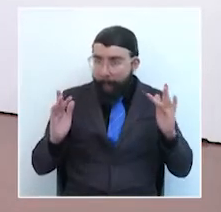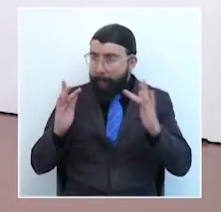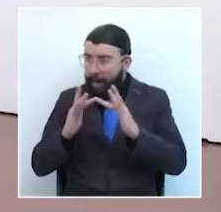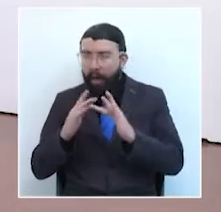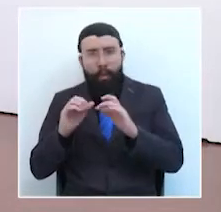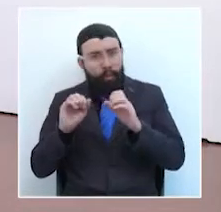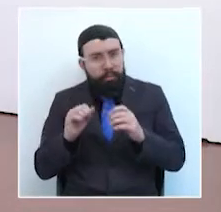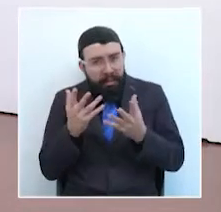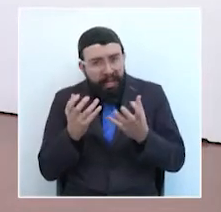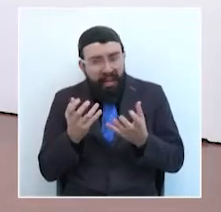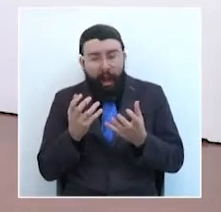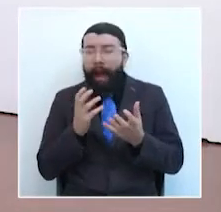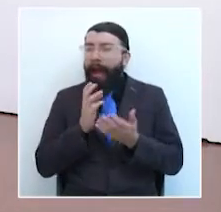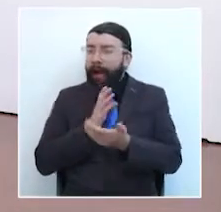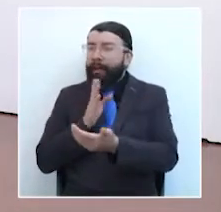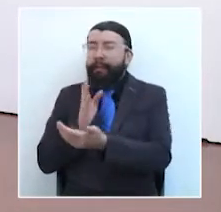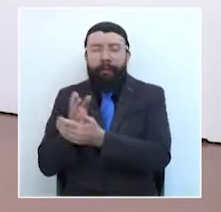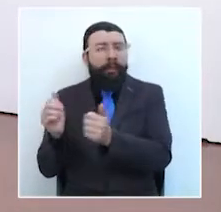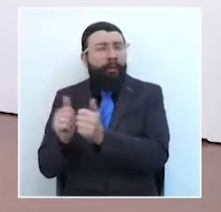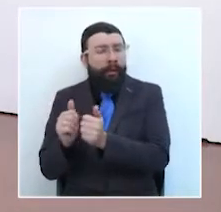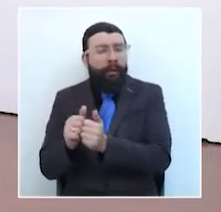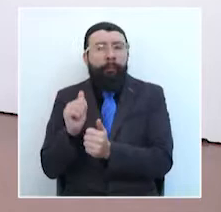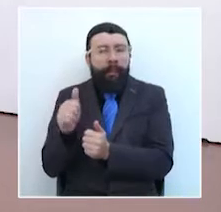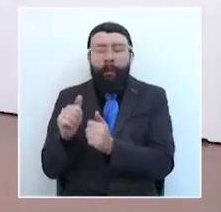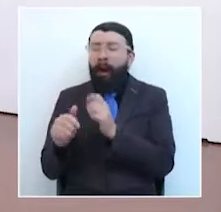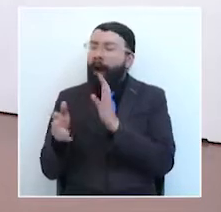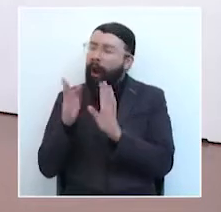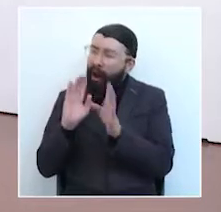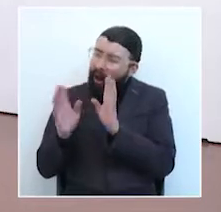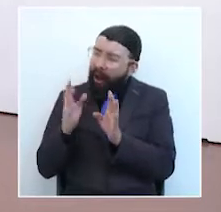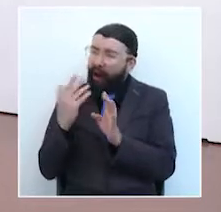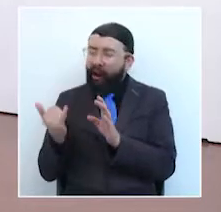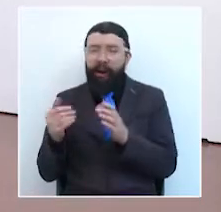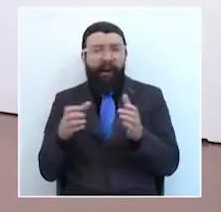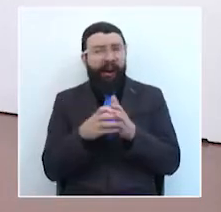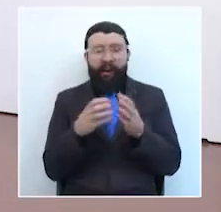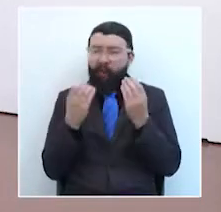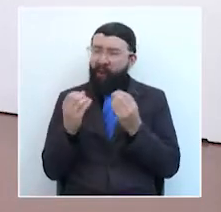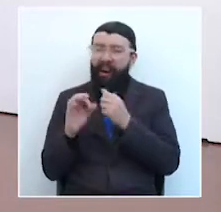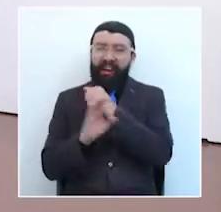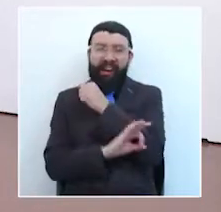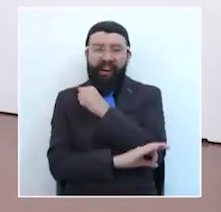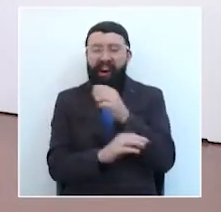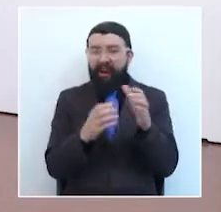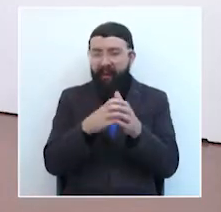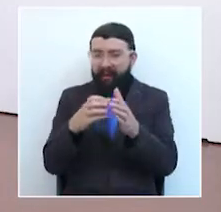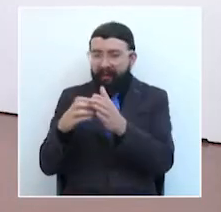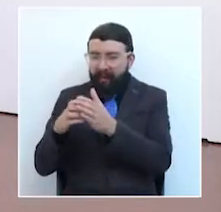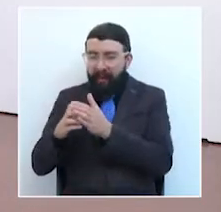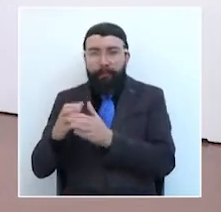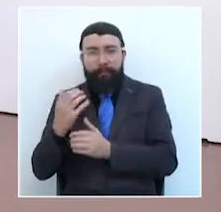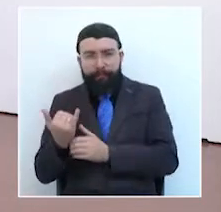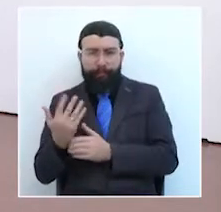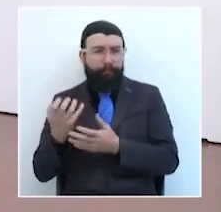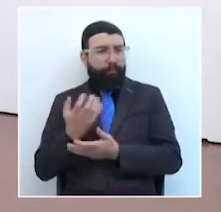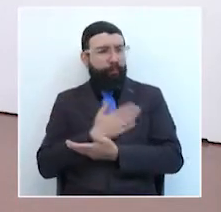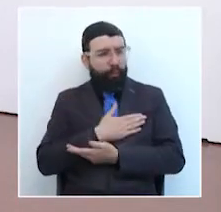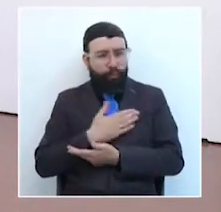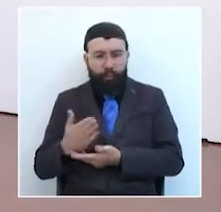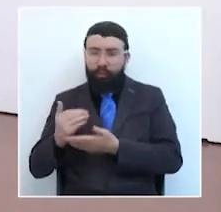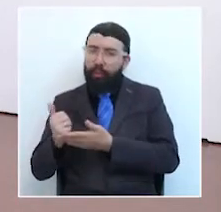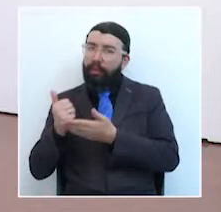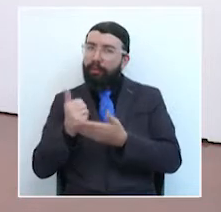en la tarea de hablar con ellas es un grupo de varias psicólogas que están dispuestas a contribuir a mejorar